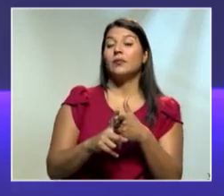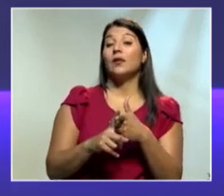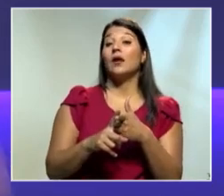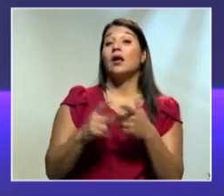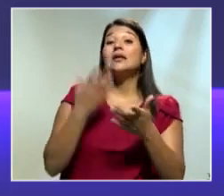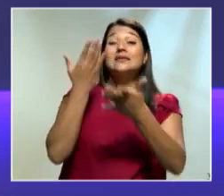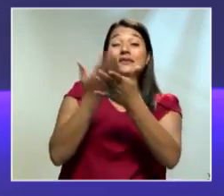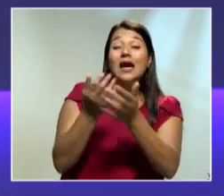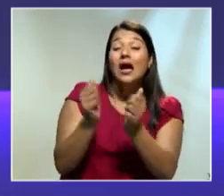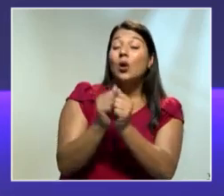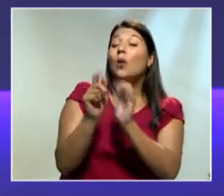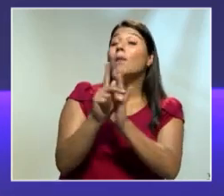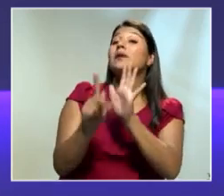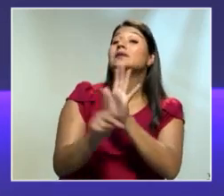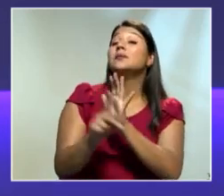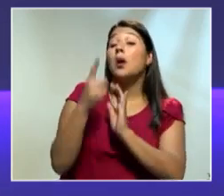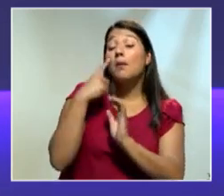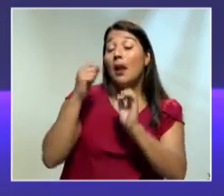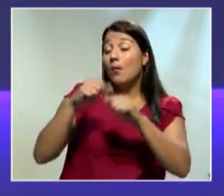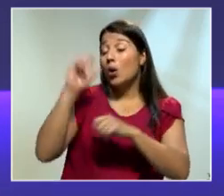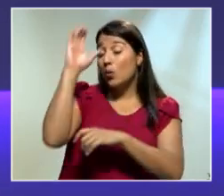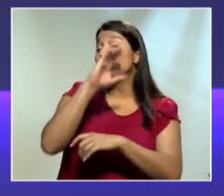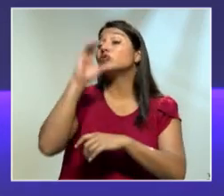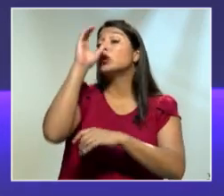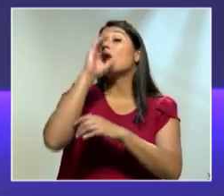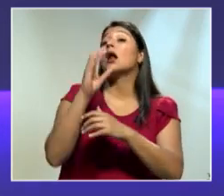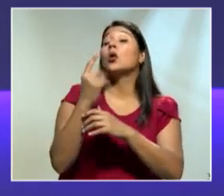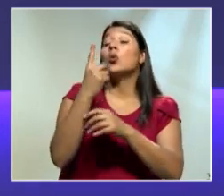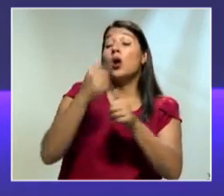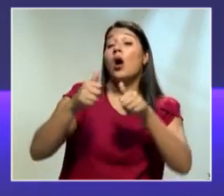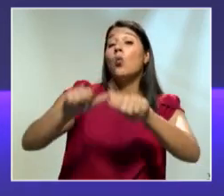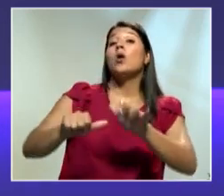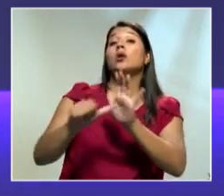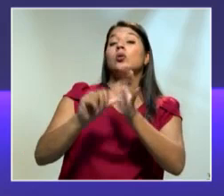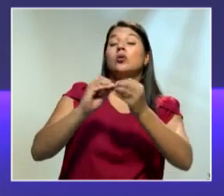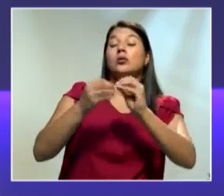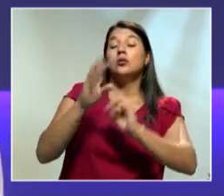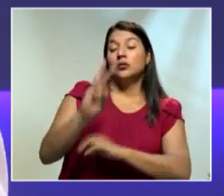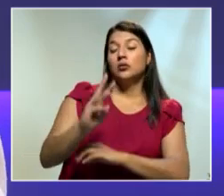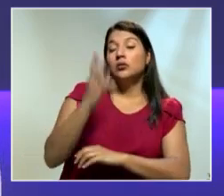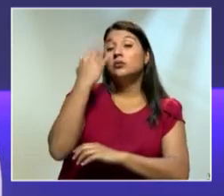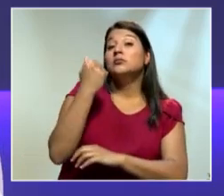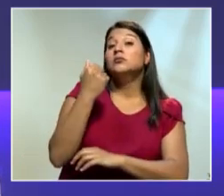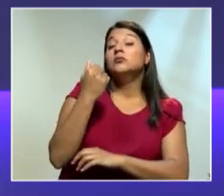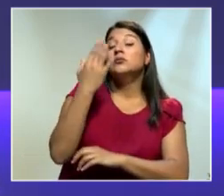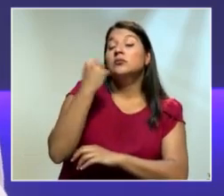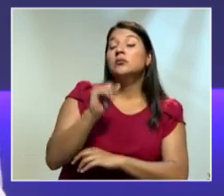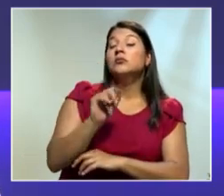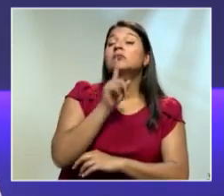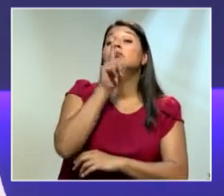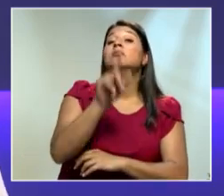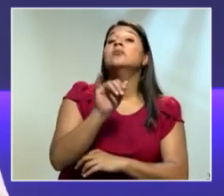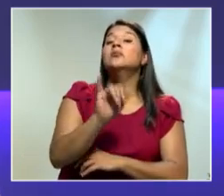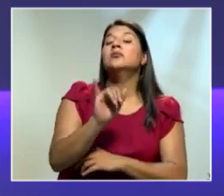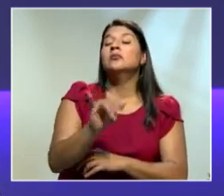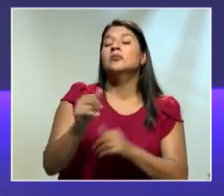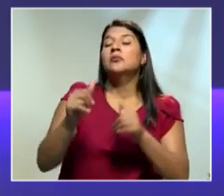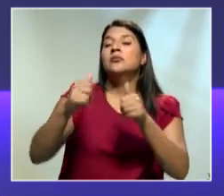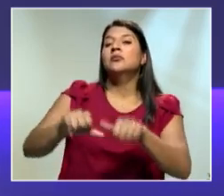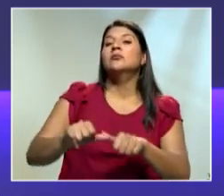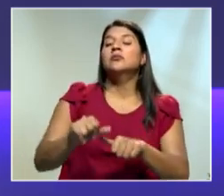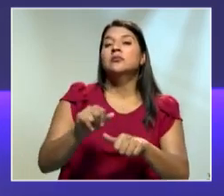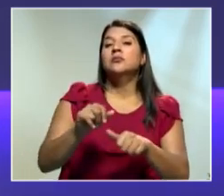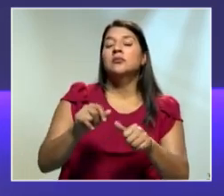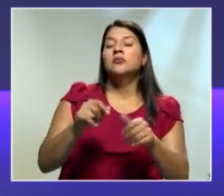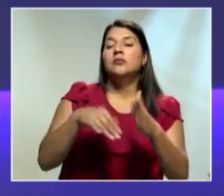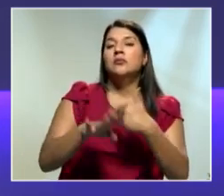llegar con estos principios para ya buscar un acuerdo del artículo 6 que realmente vaya de acuerdo a lo que está